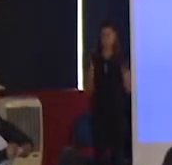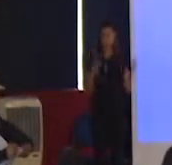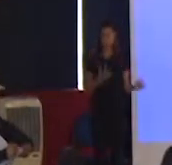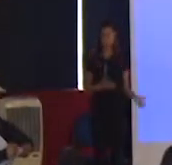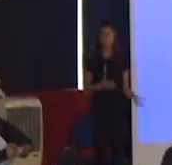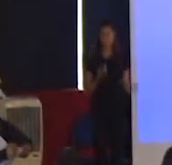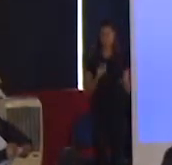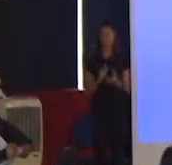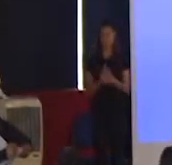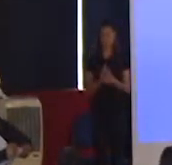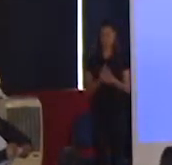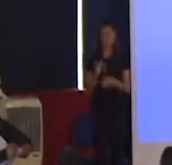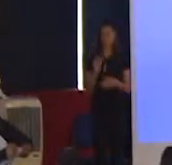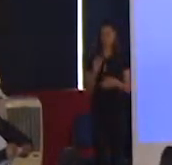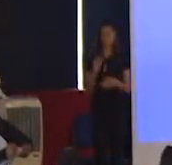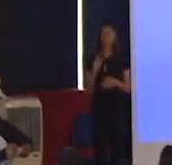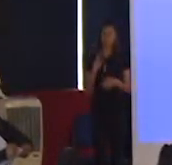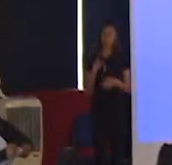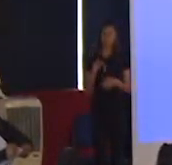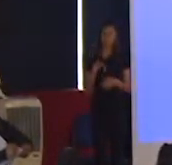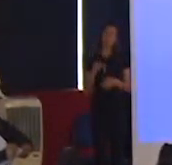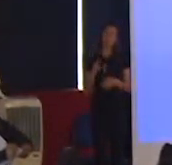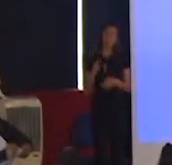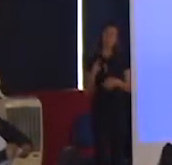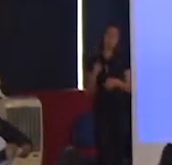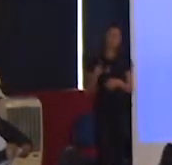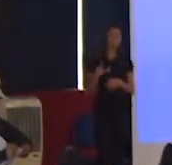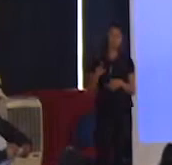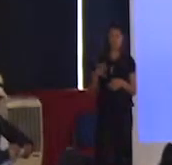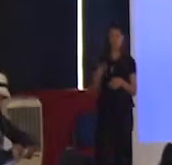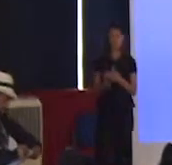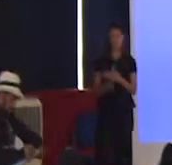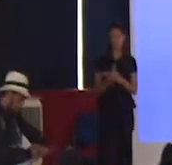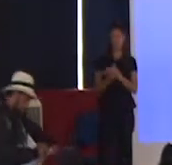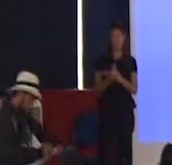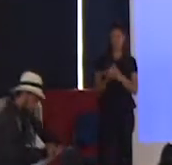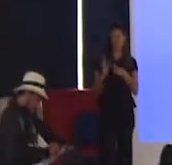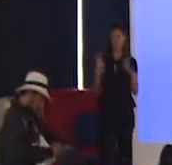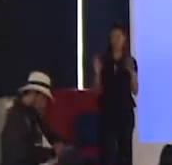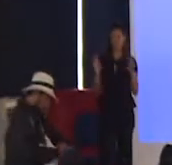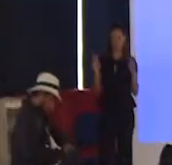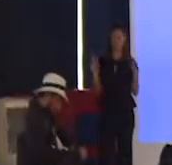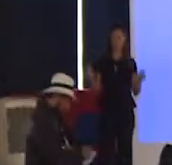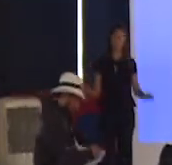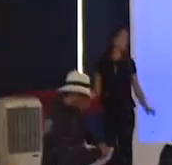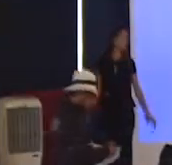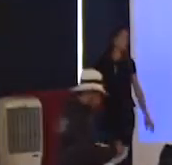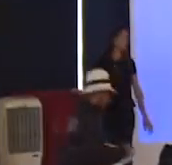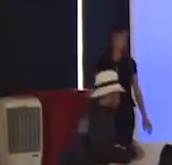nuestro amigo Arnual y seguiremos con la cuestión